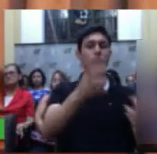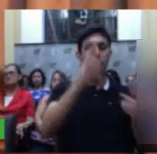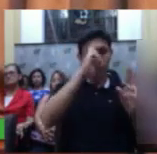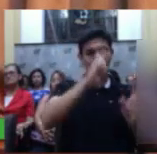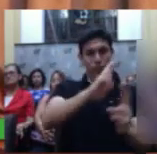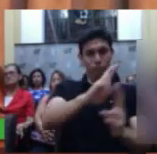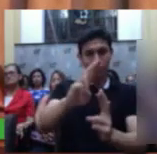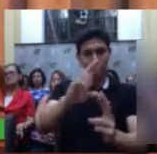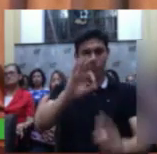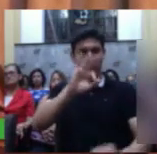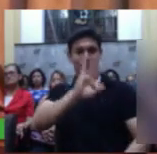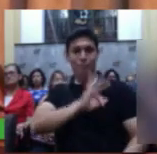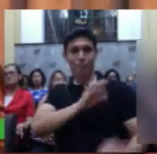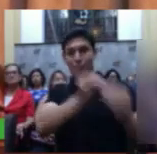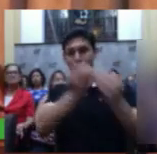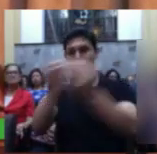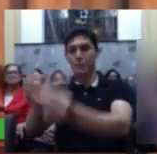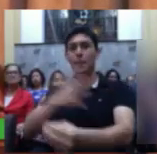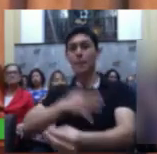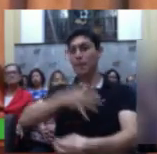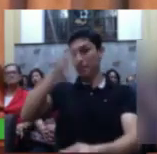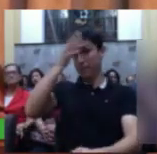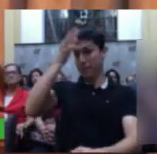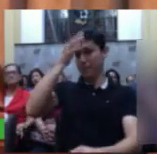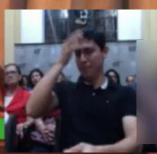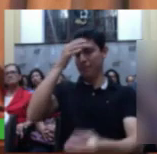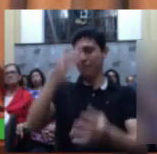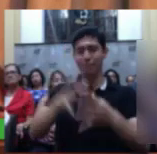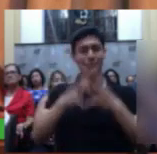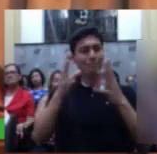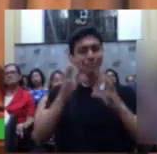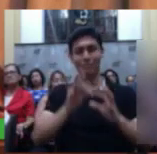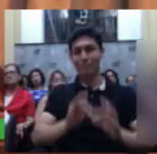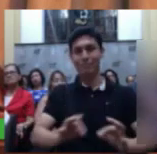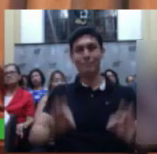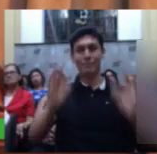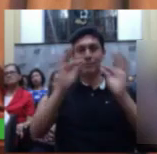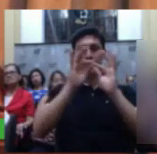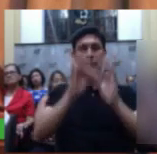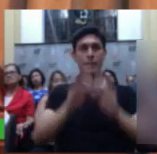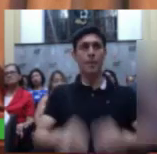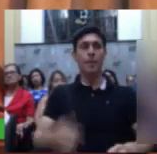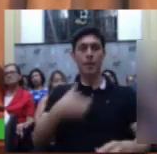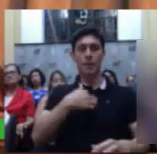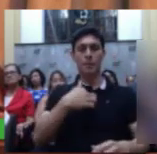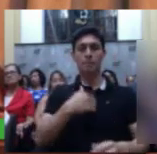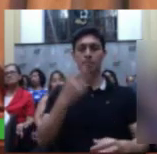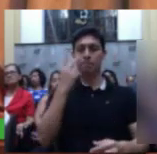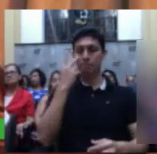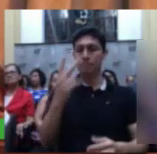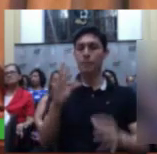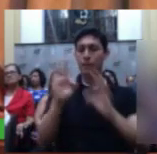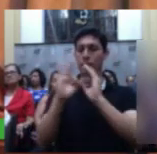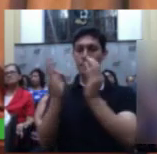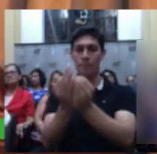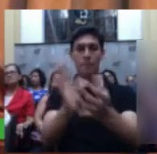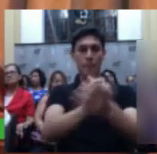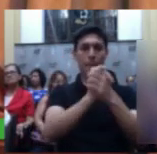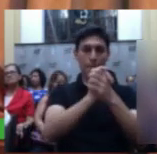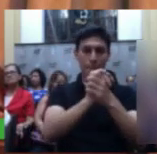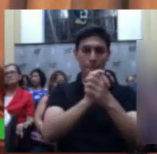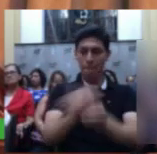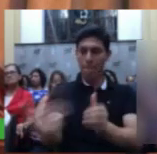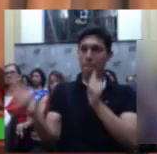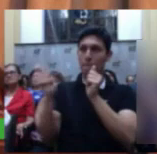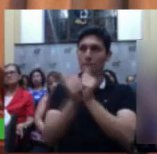tan cálida y especial. Me alegra ver esta noche a familiares y amigos que comparten